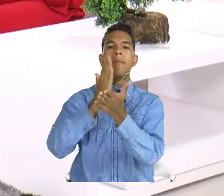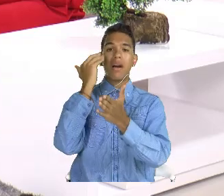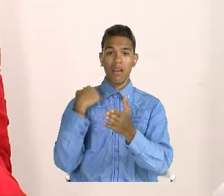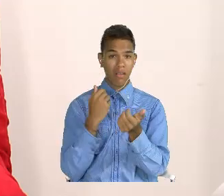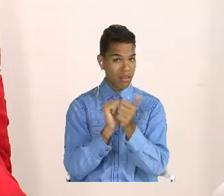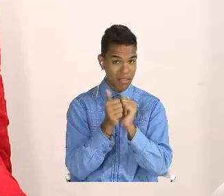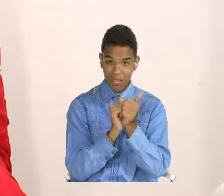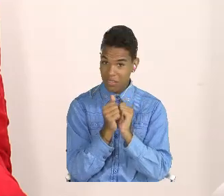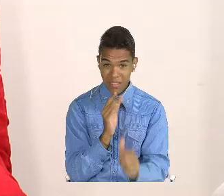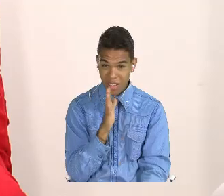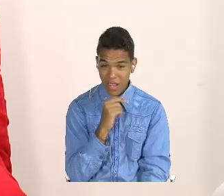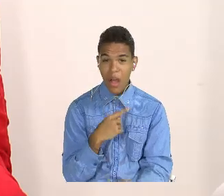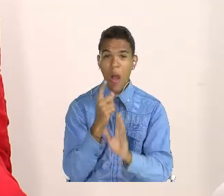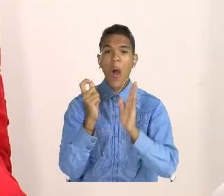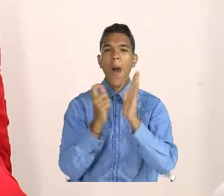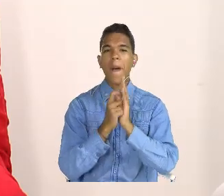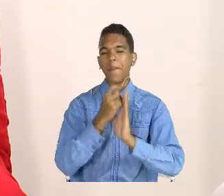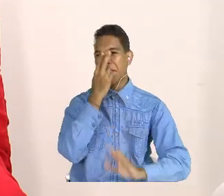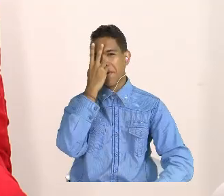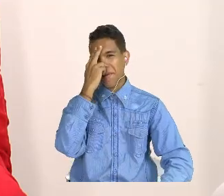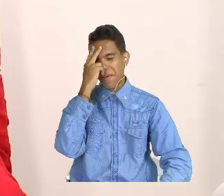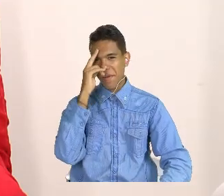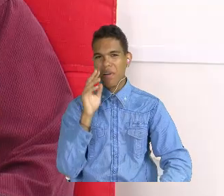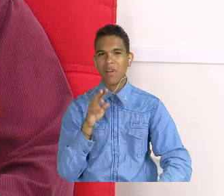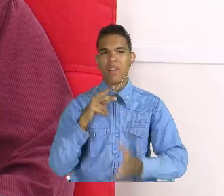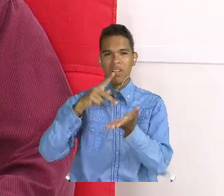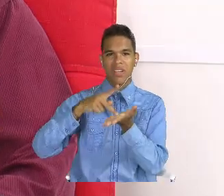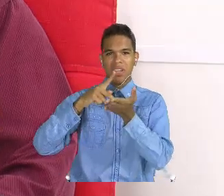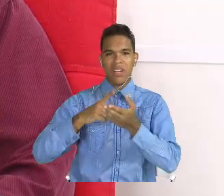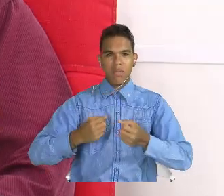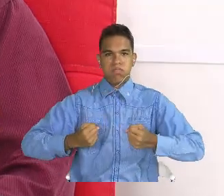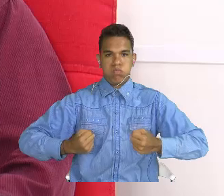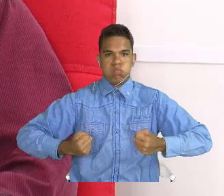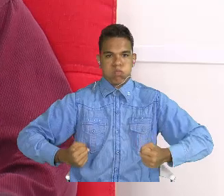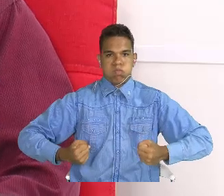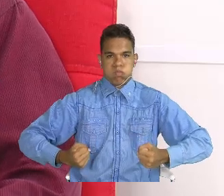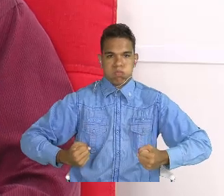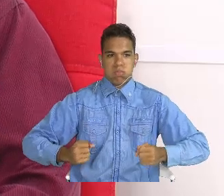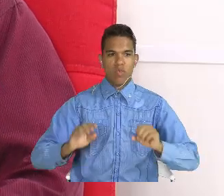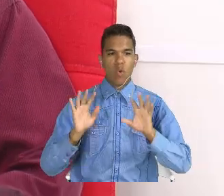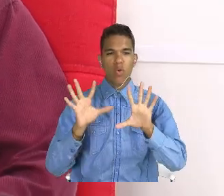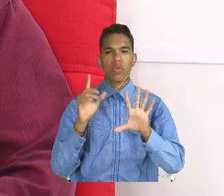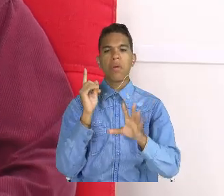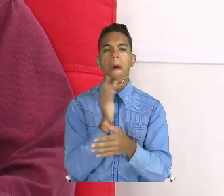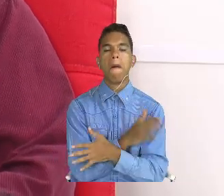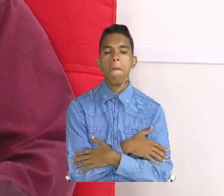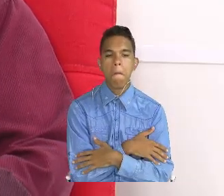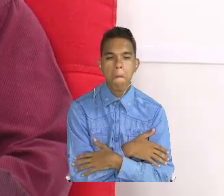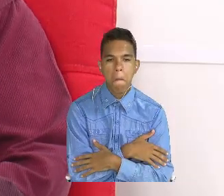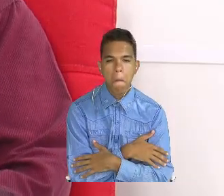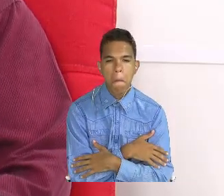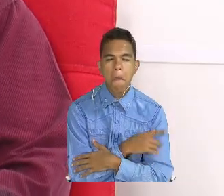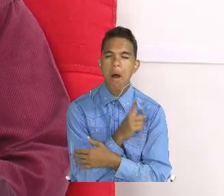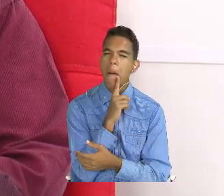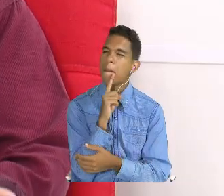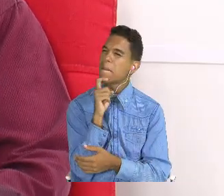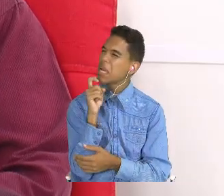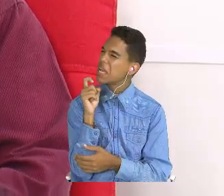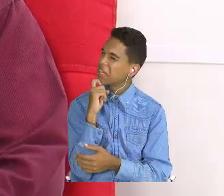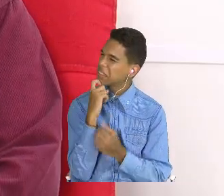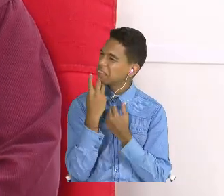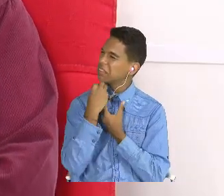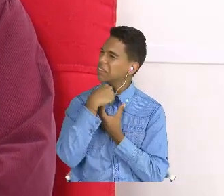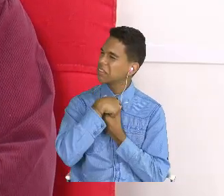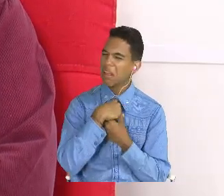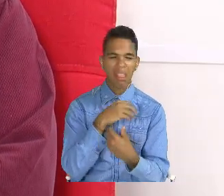física, obviamente estamos aumentando el peso y estamos nos volviendo más sedentarios y estamos llegando a